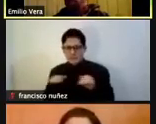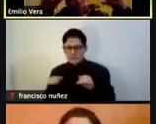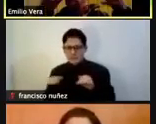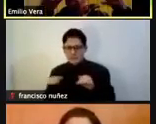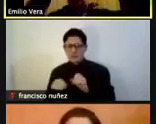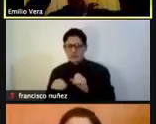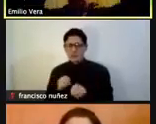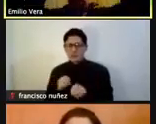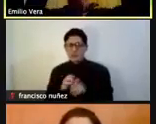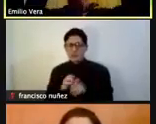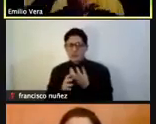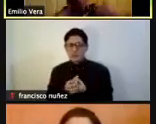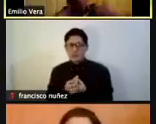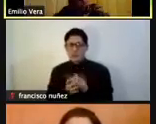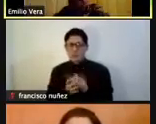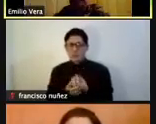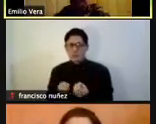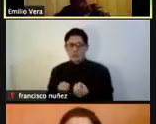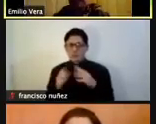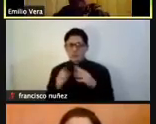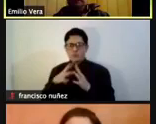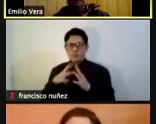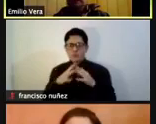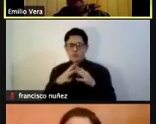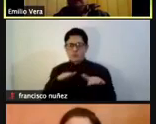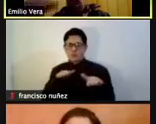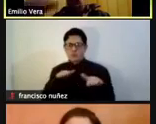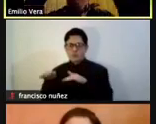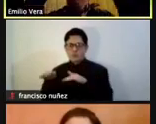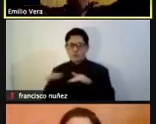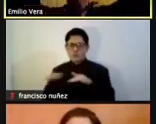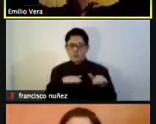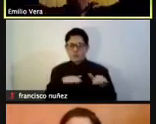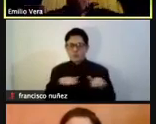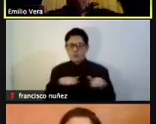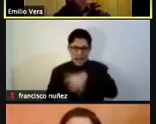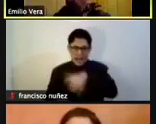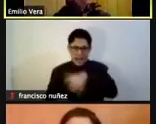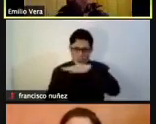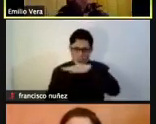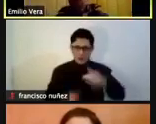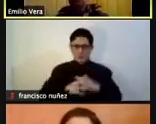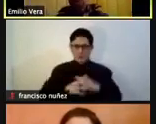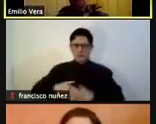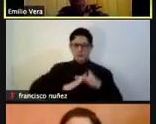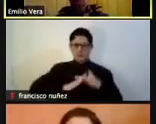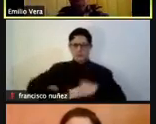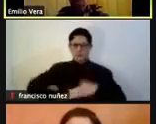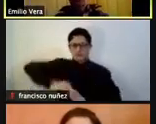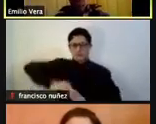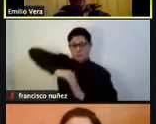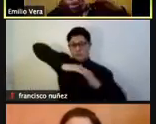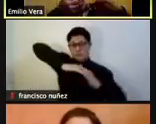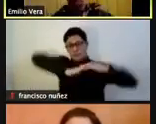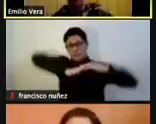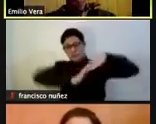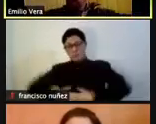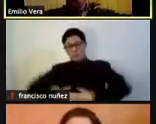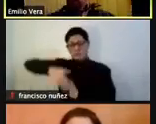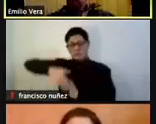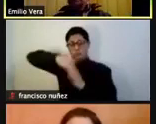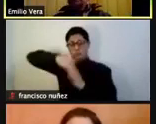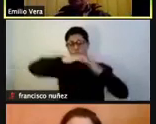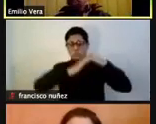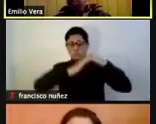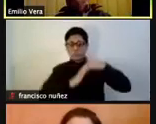través del agua y después del subsuelo oceánico y que eventualmente regresan a la superficie donde uno las capta y